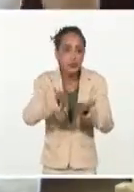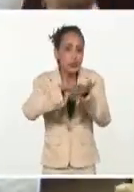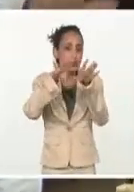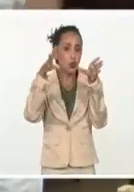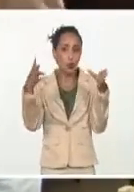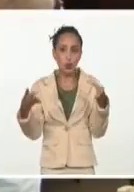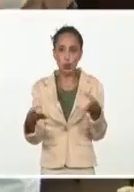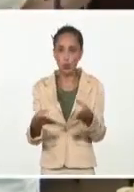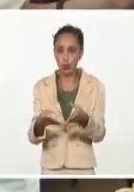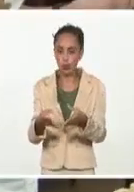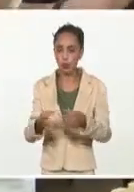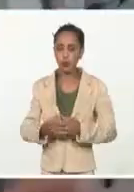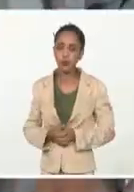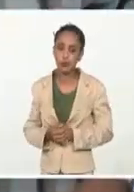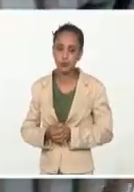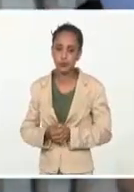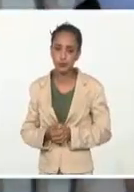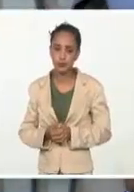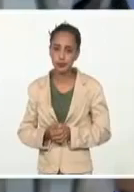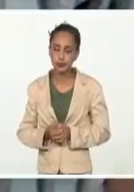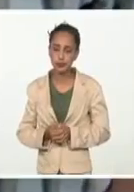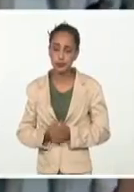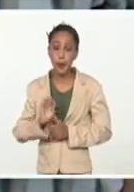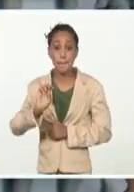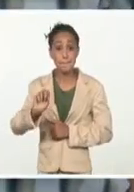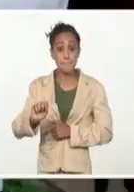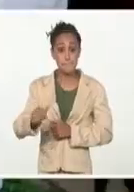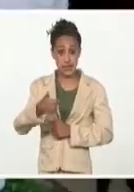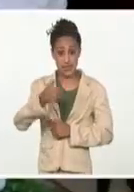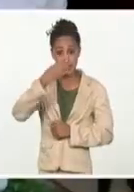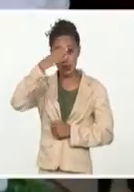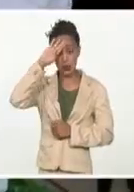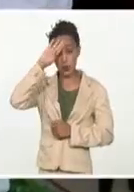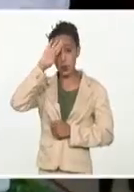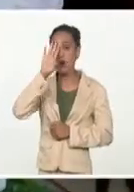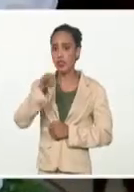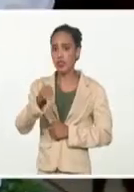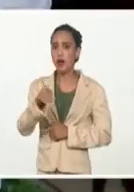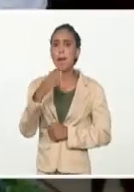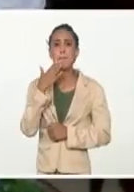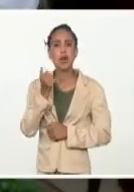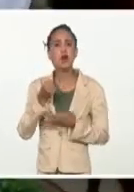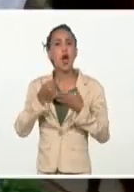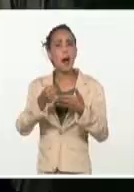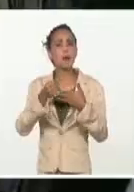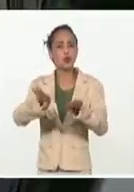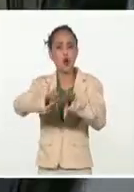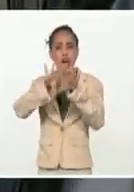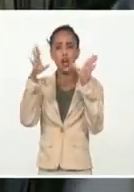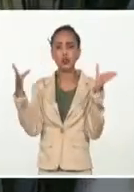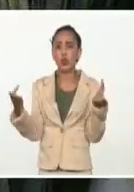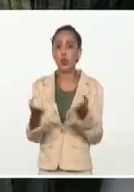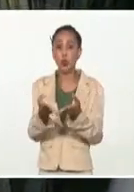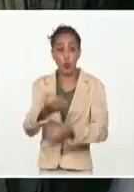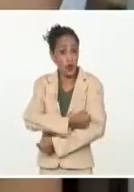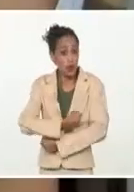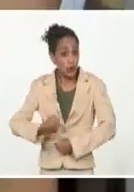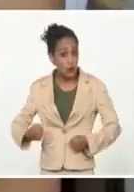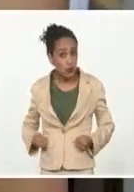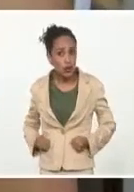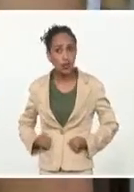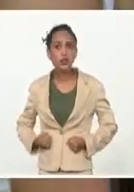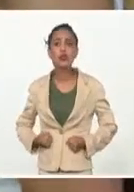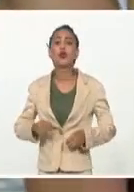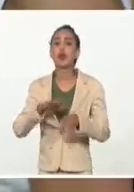por su dinámica no pues el presidente cubano llamó a dar una mayor visibilidad de apoyo a todos estos esfuerzos que ofrecen soluciones